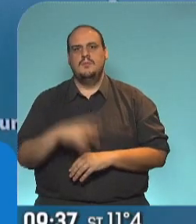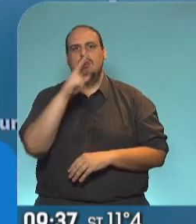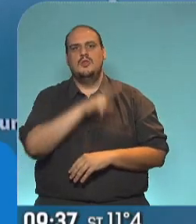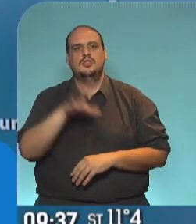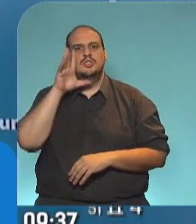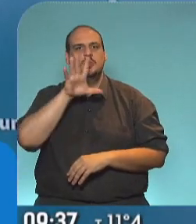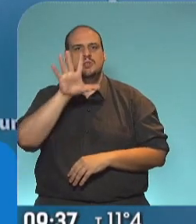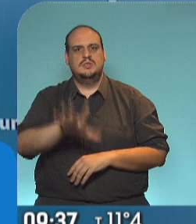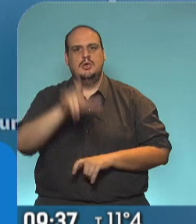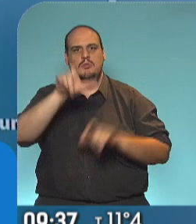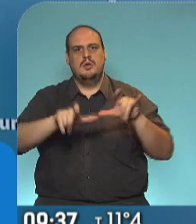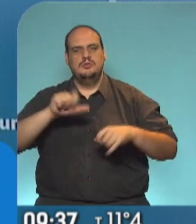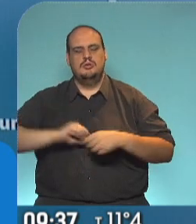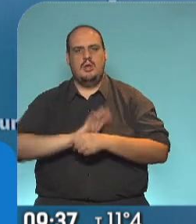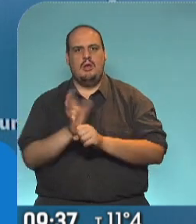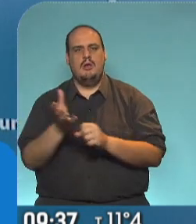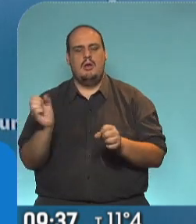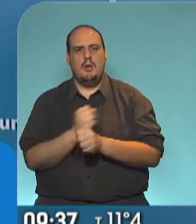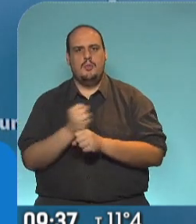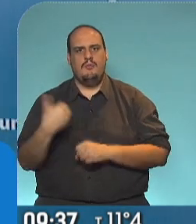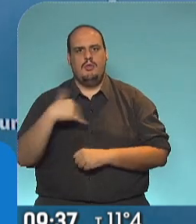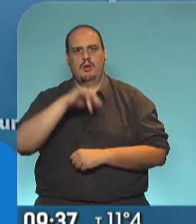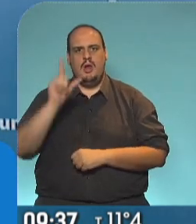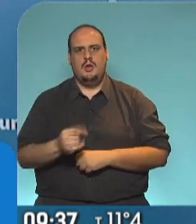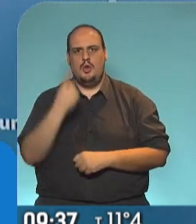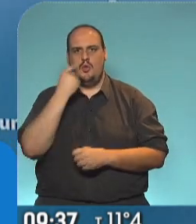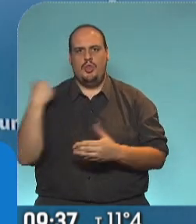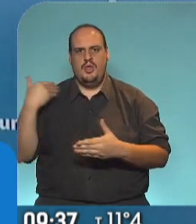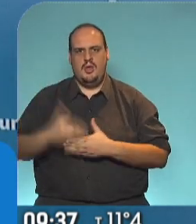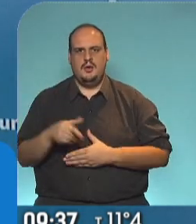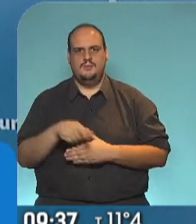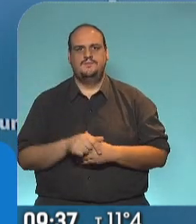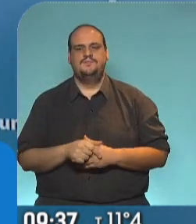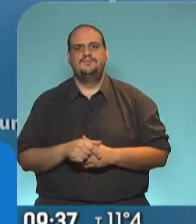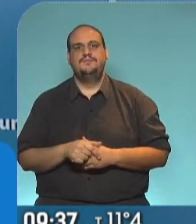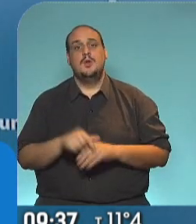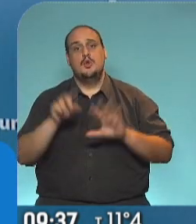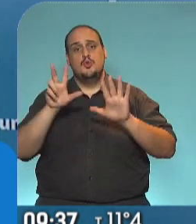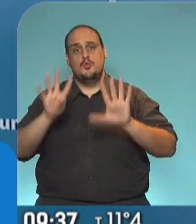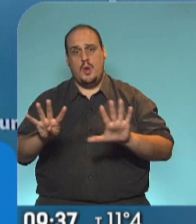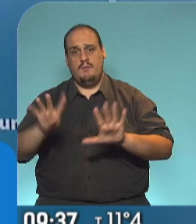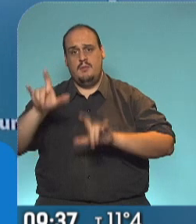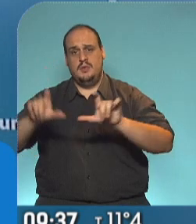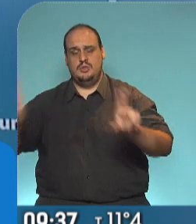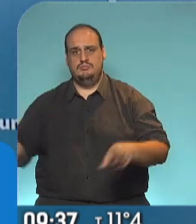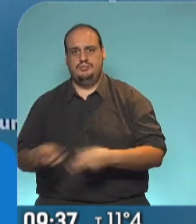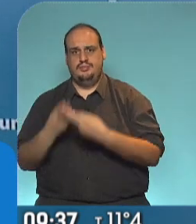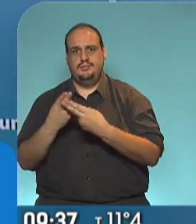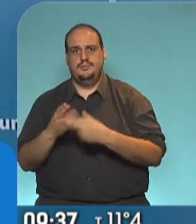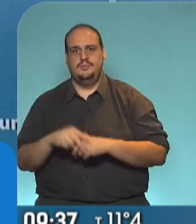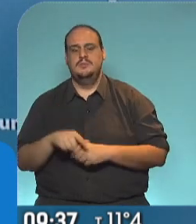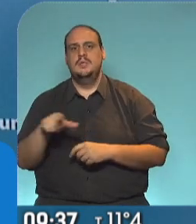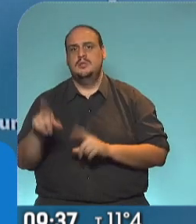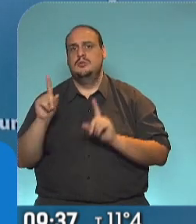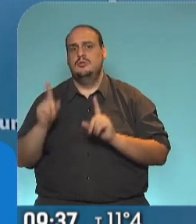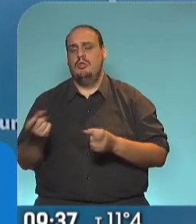255 son los casos confirmados en la república argentina en las últimas 24 horas 9 las personas fallecidas esto